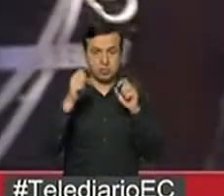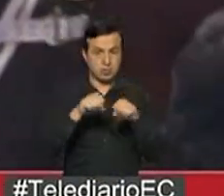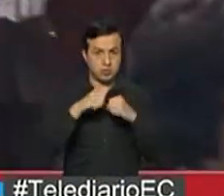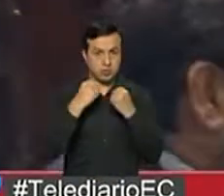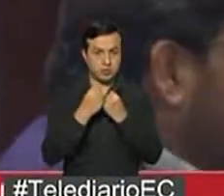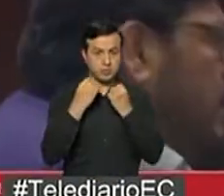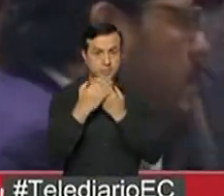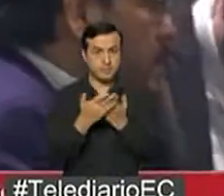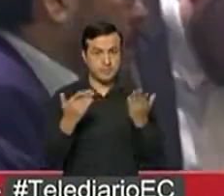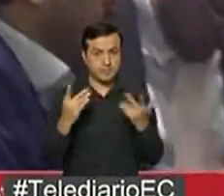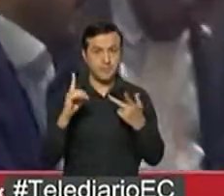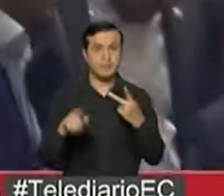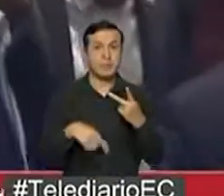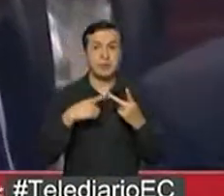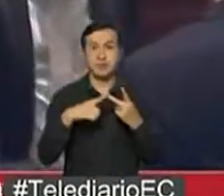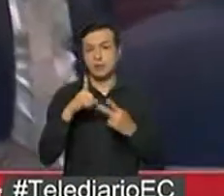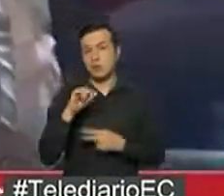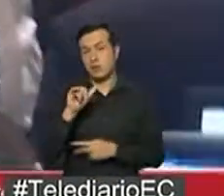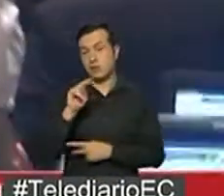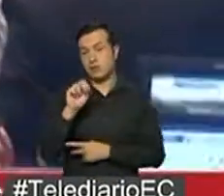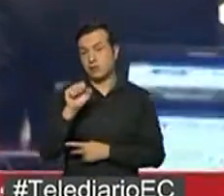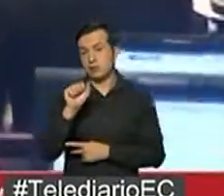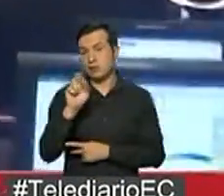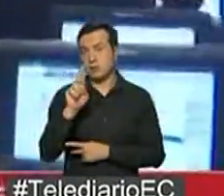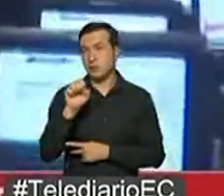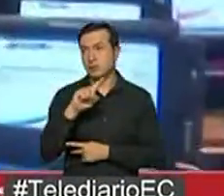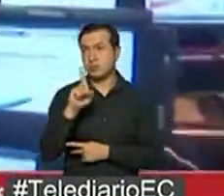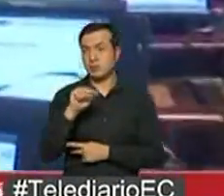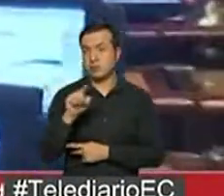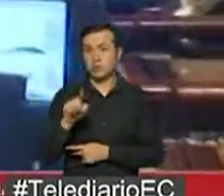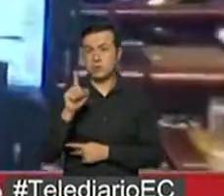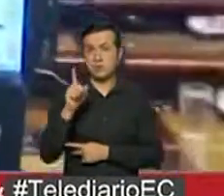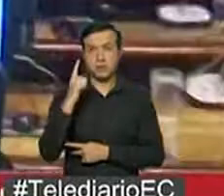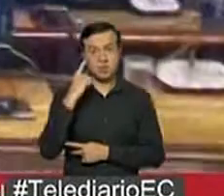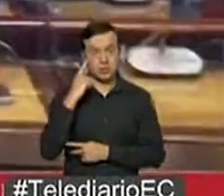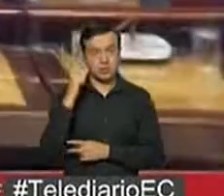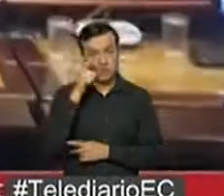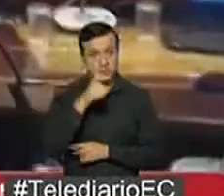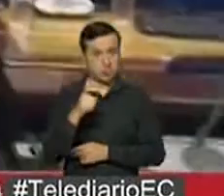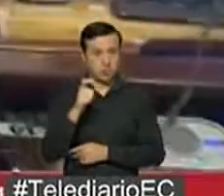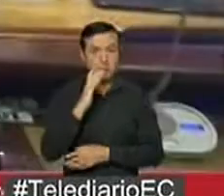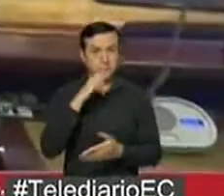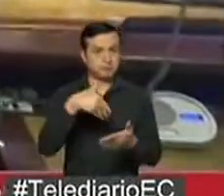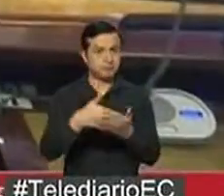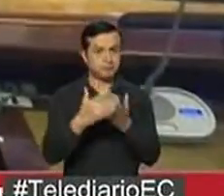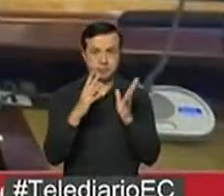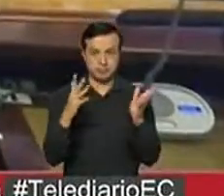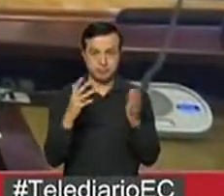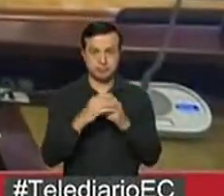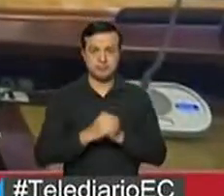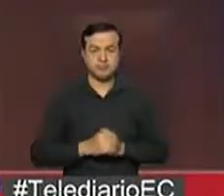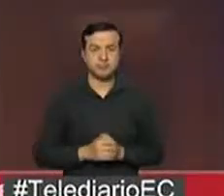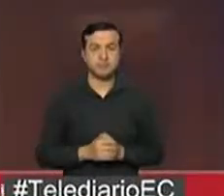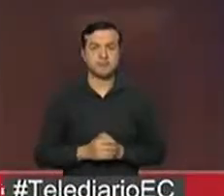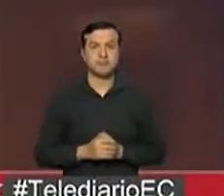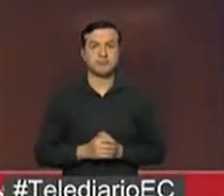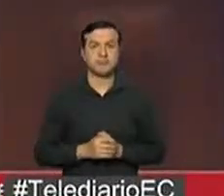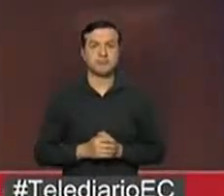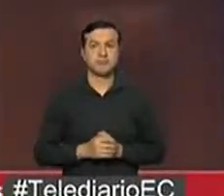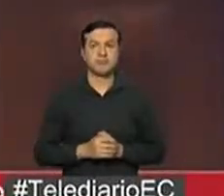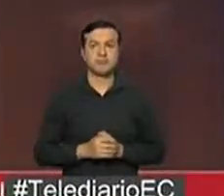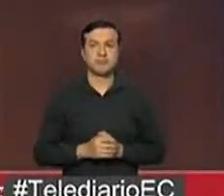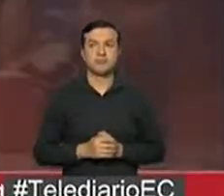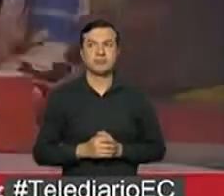social así como de diana salazar fiscal general del estado quienes tampoco acudieron además de los jueces